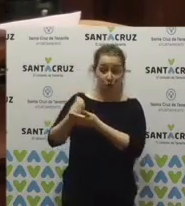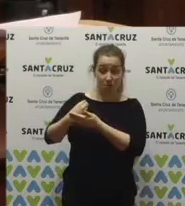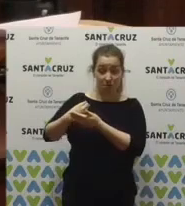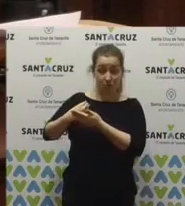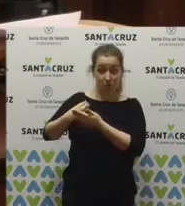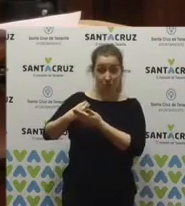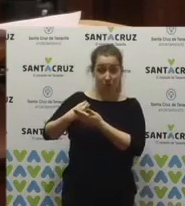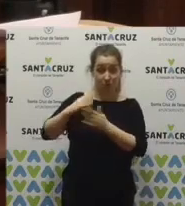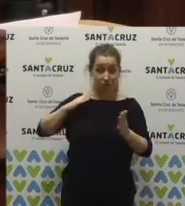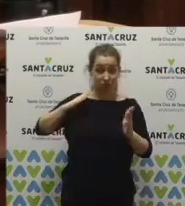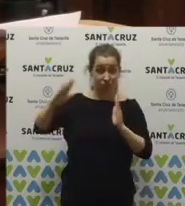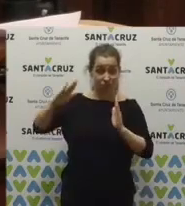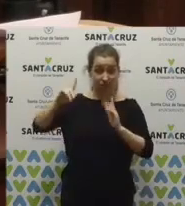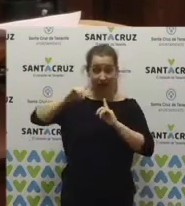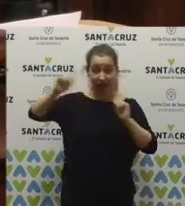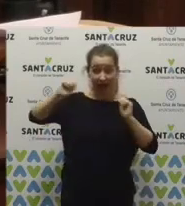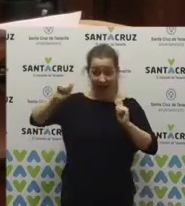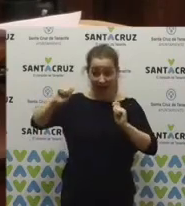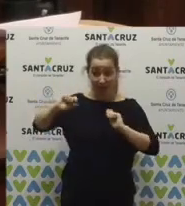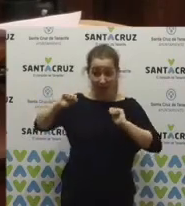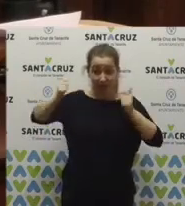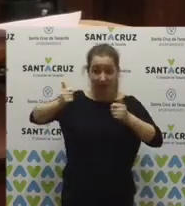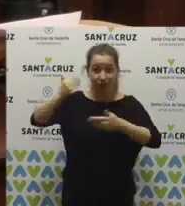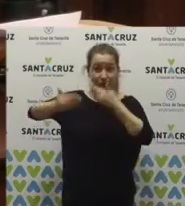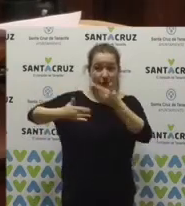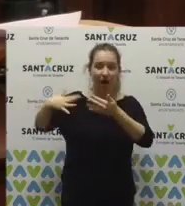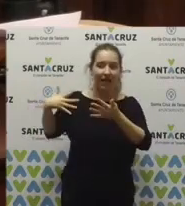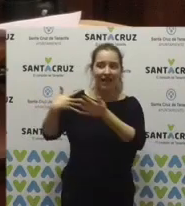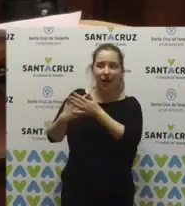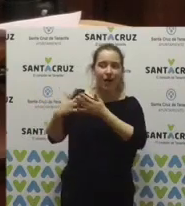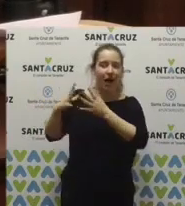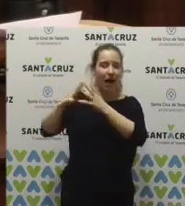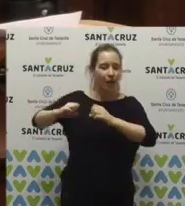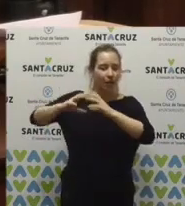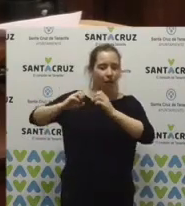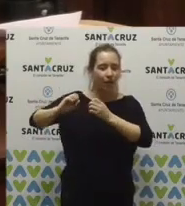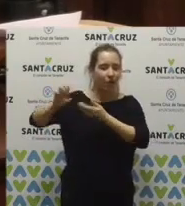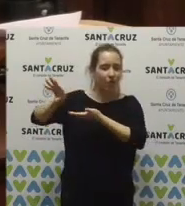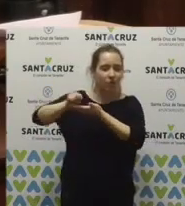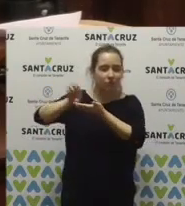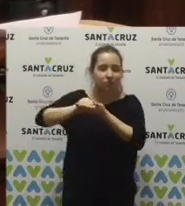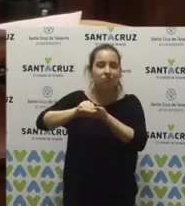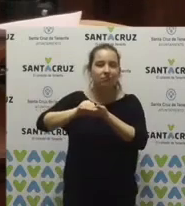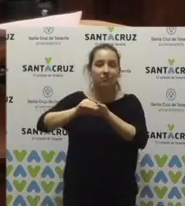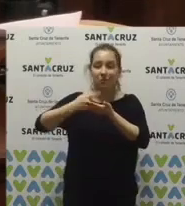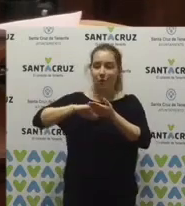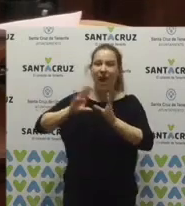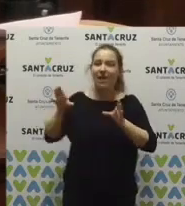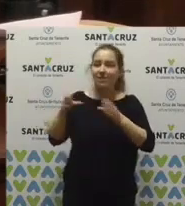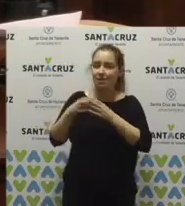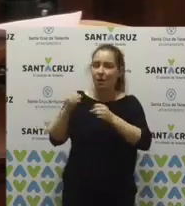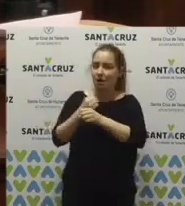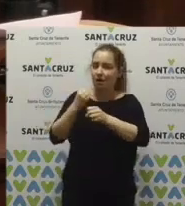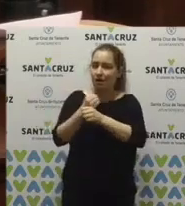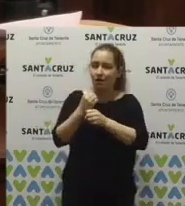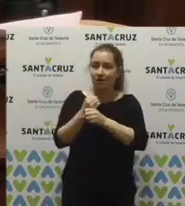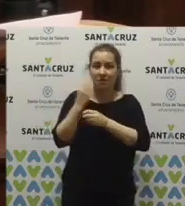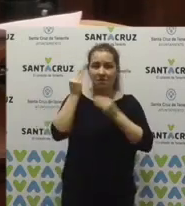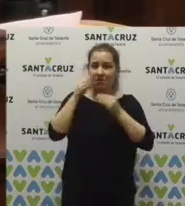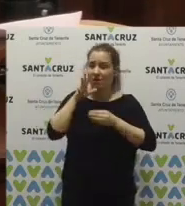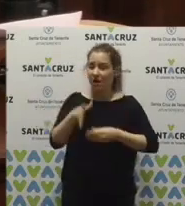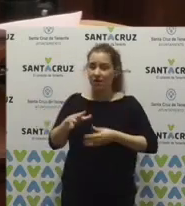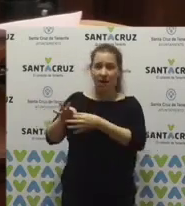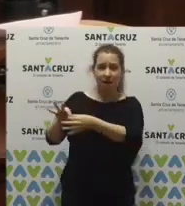de ese momento nos pusimos todos a trabajar en equipo yo creo que la unión ahora en este momento es más importante que nunca